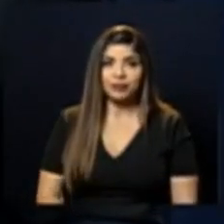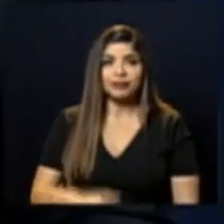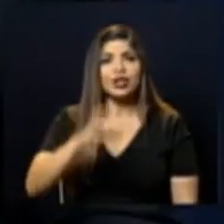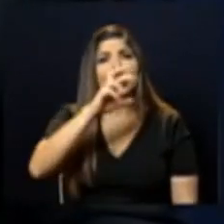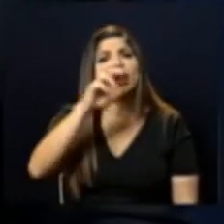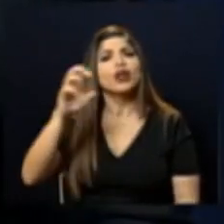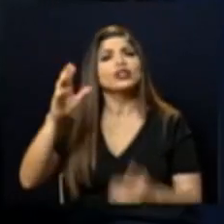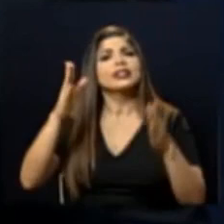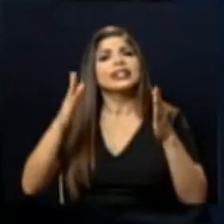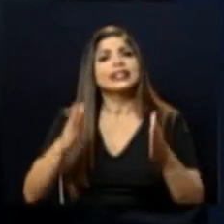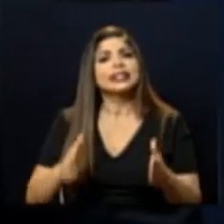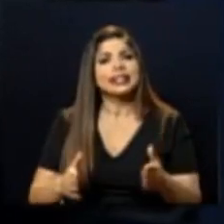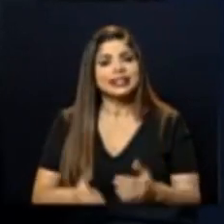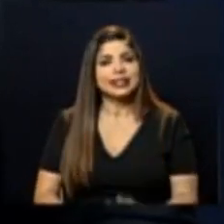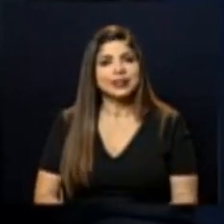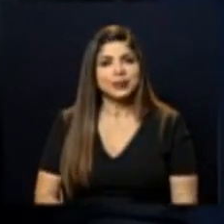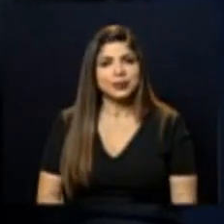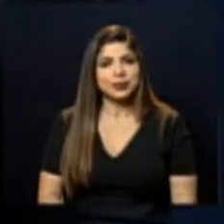costarricenses,